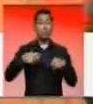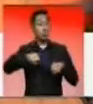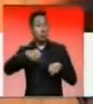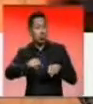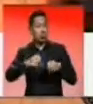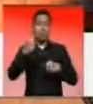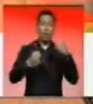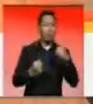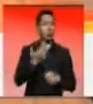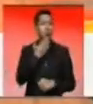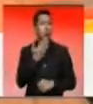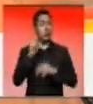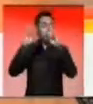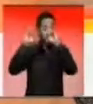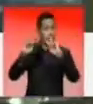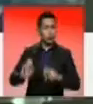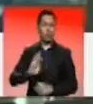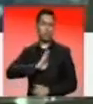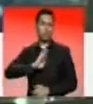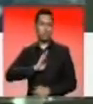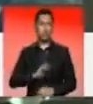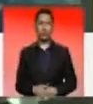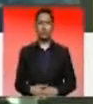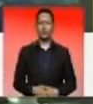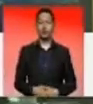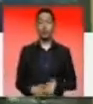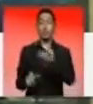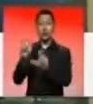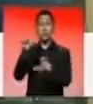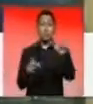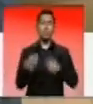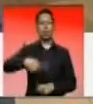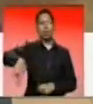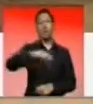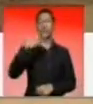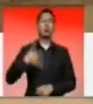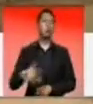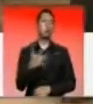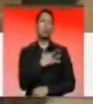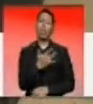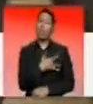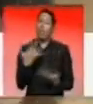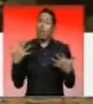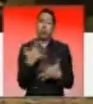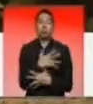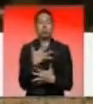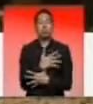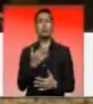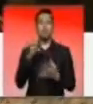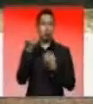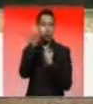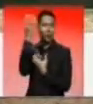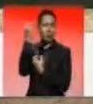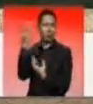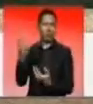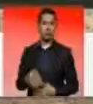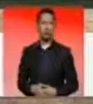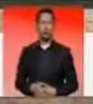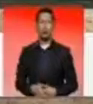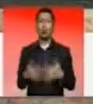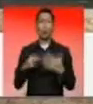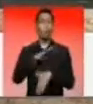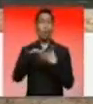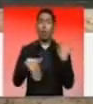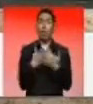transportaban. Estamos haciendo la explotación técnica de criminalística. Hay personas que vivieron los momentos de pánico y cuentan cómo ocurrió todo. Todos salieron